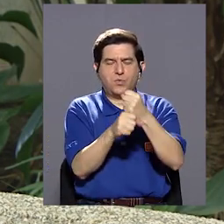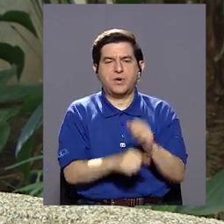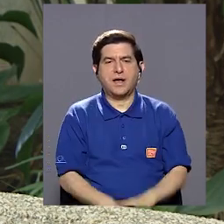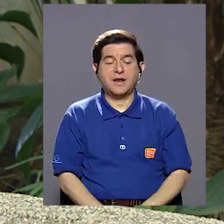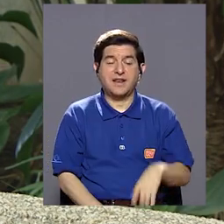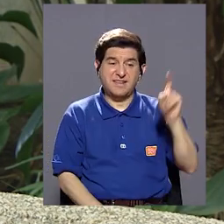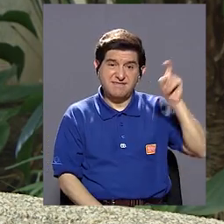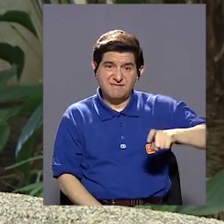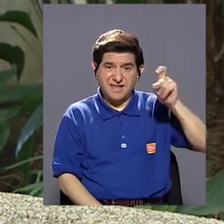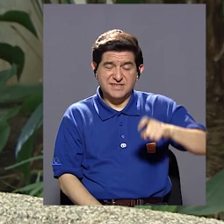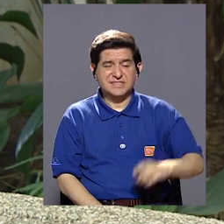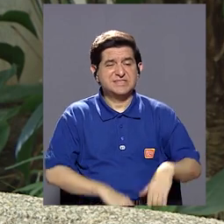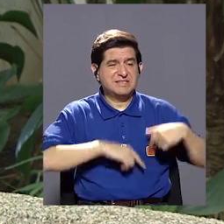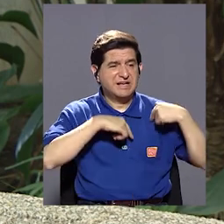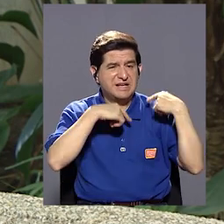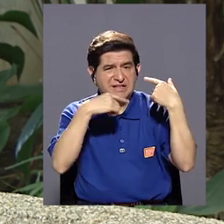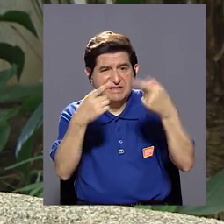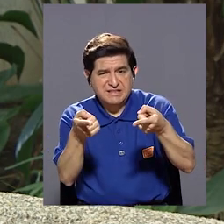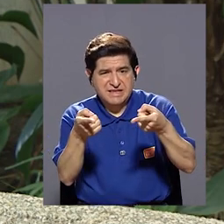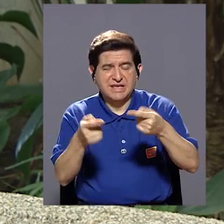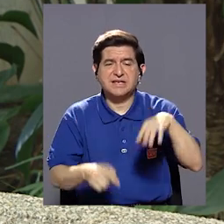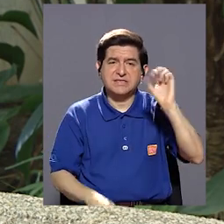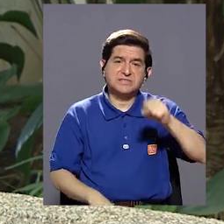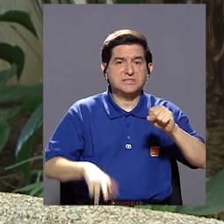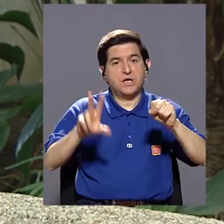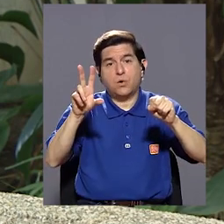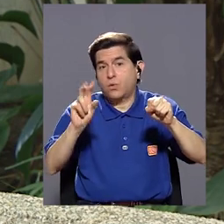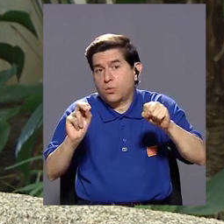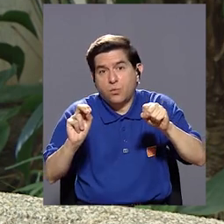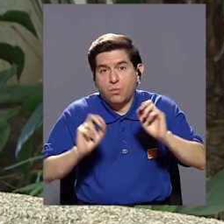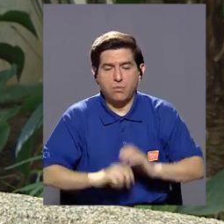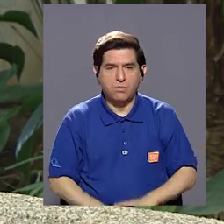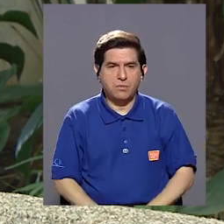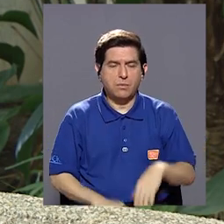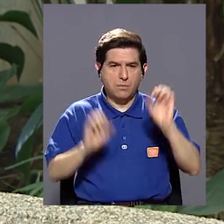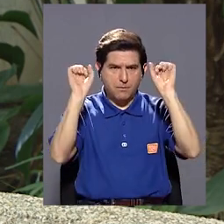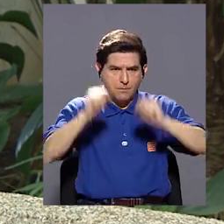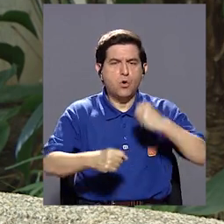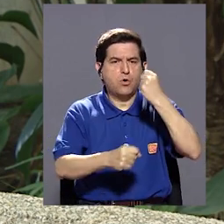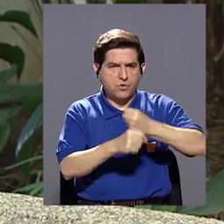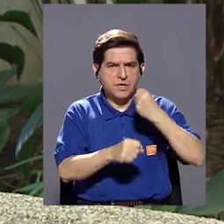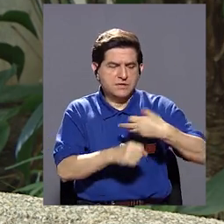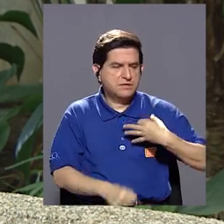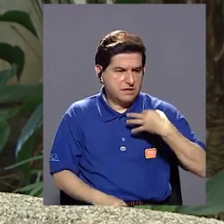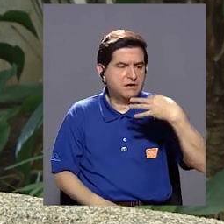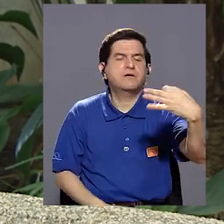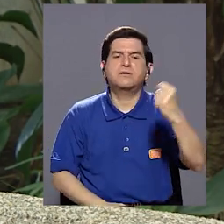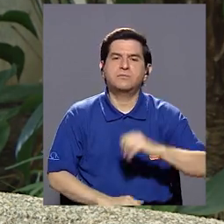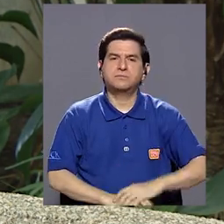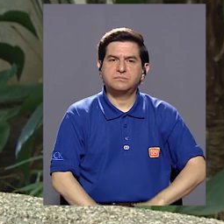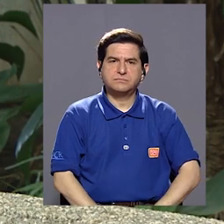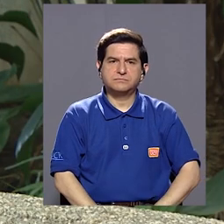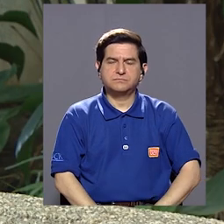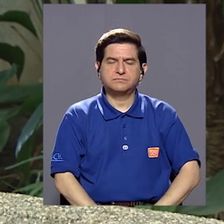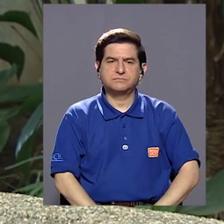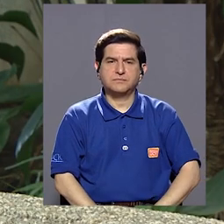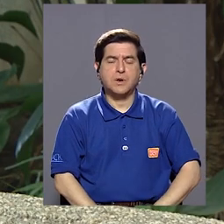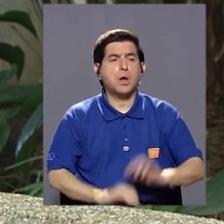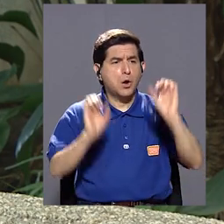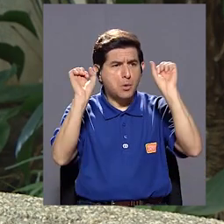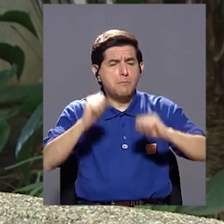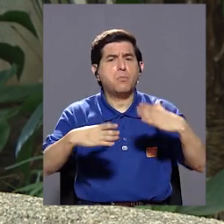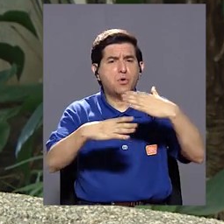trabajo. Es decir, ¿existe la necesidad de desplazarse o no existe la necesidad de desplazarse para efectuar las labores cotidianas?